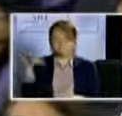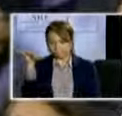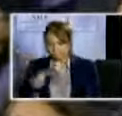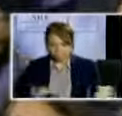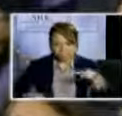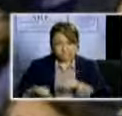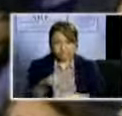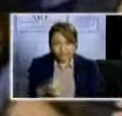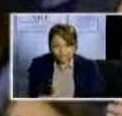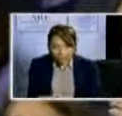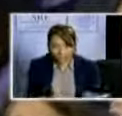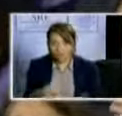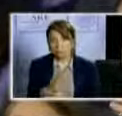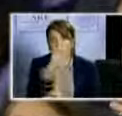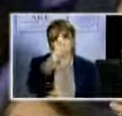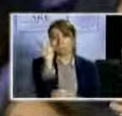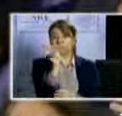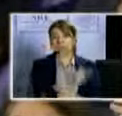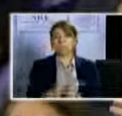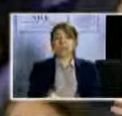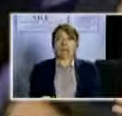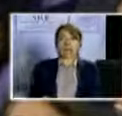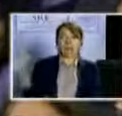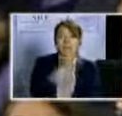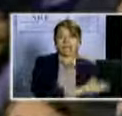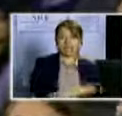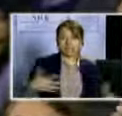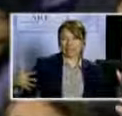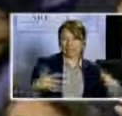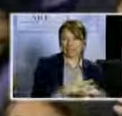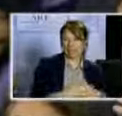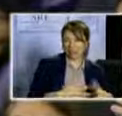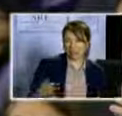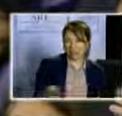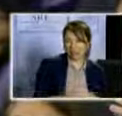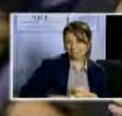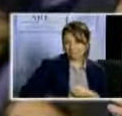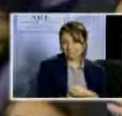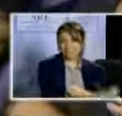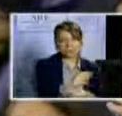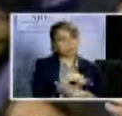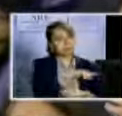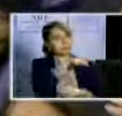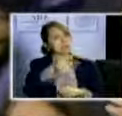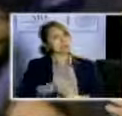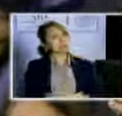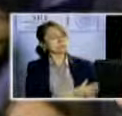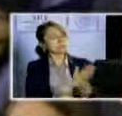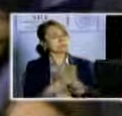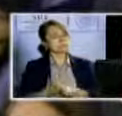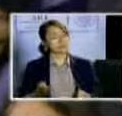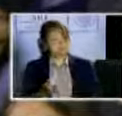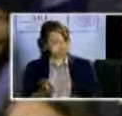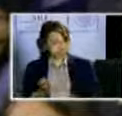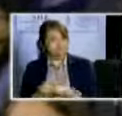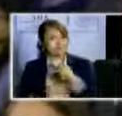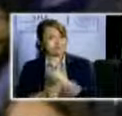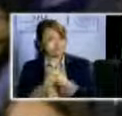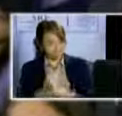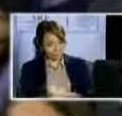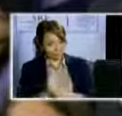Guerra Fría y aparte, como un ejemplo, estamos ante un potencial nuclear de Corea del Norte.